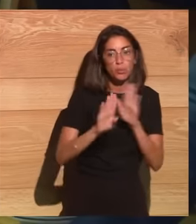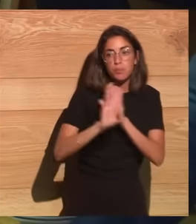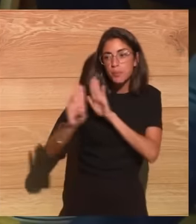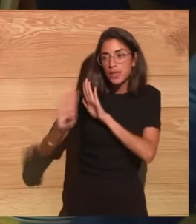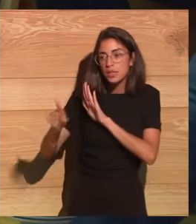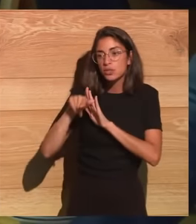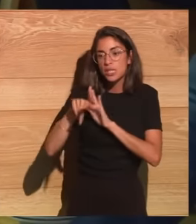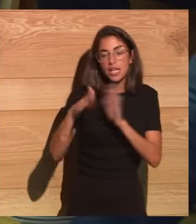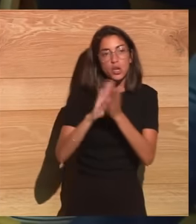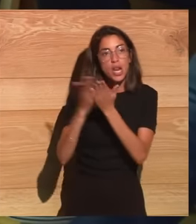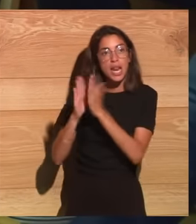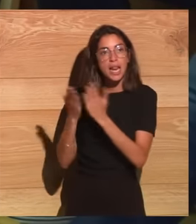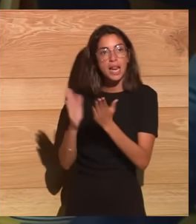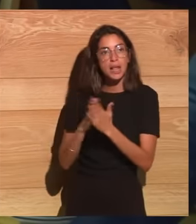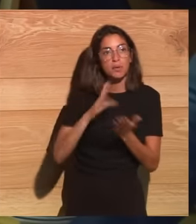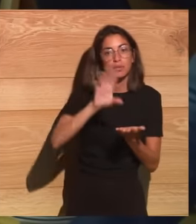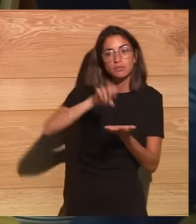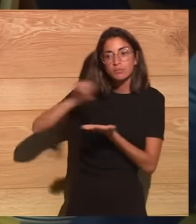solo. No os unáis.